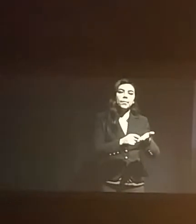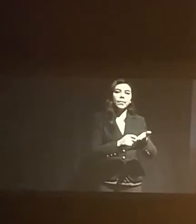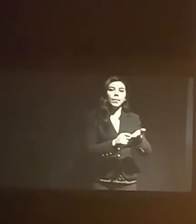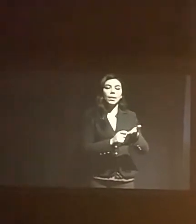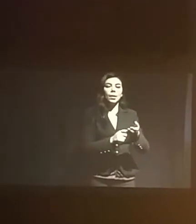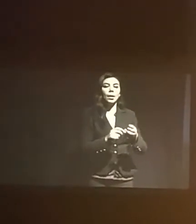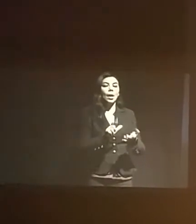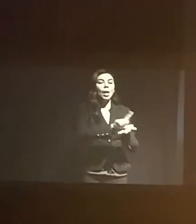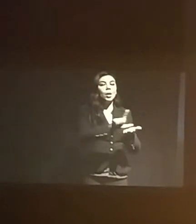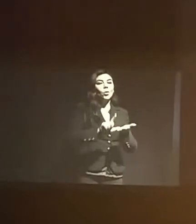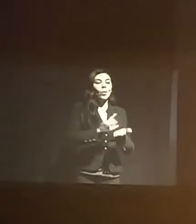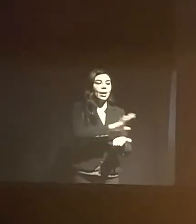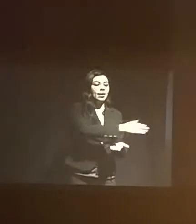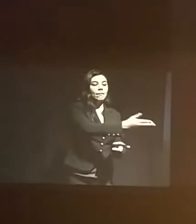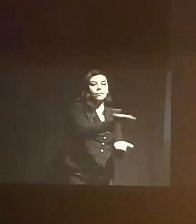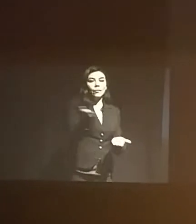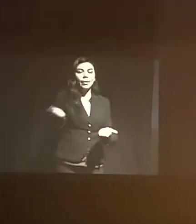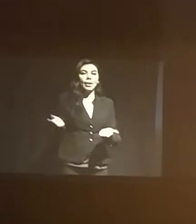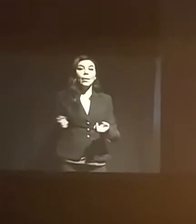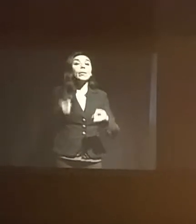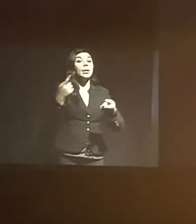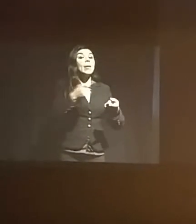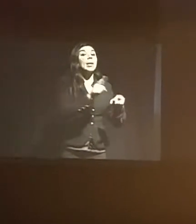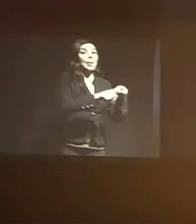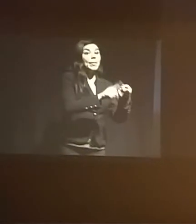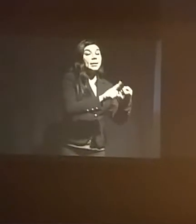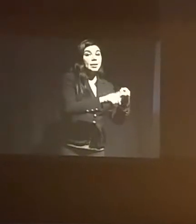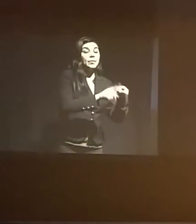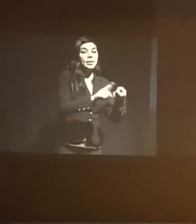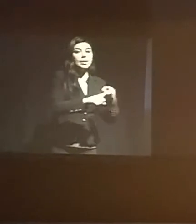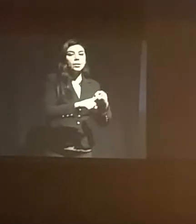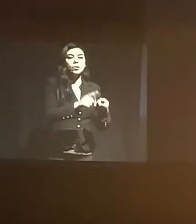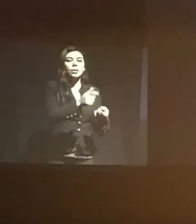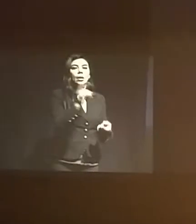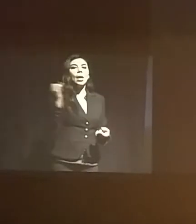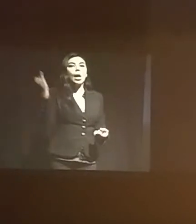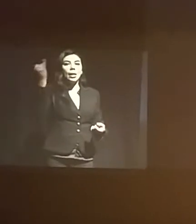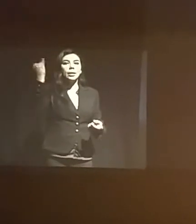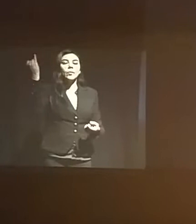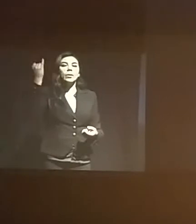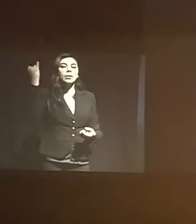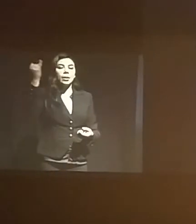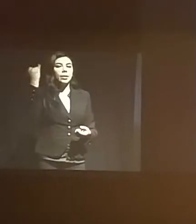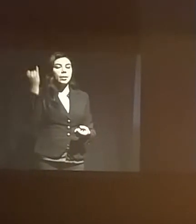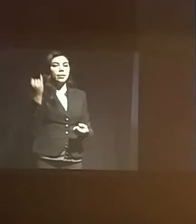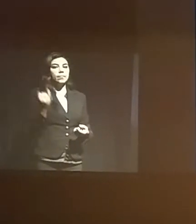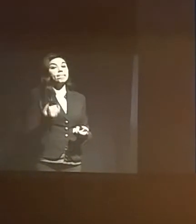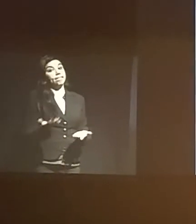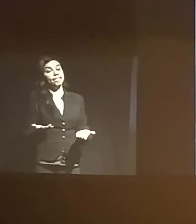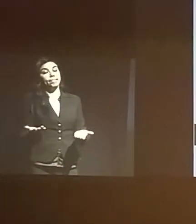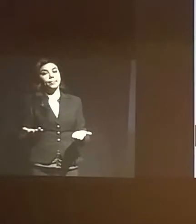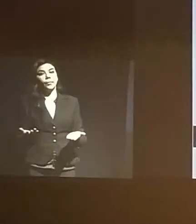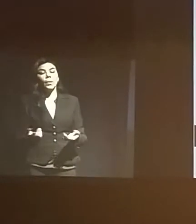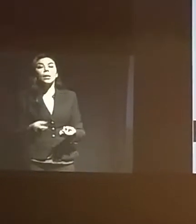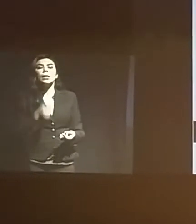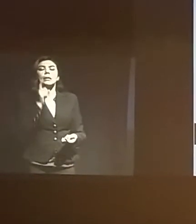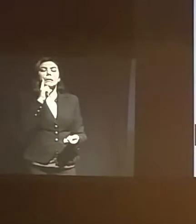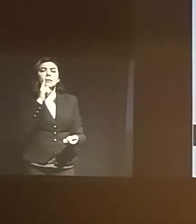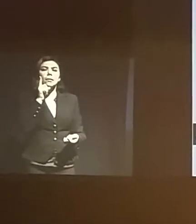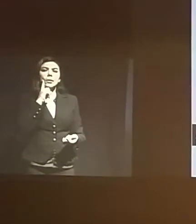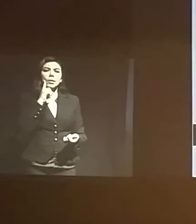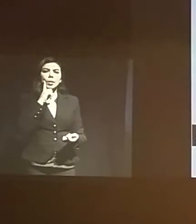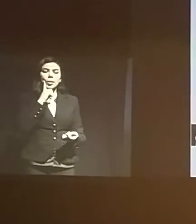el entorno para permitir la participación con la mayor autonomía posible. O sea, también tenemos, si tenemos